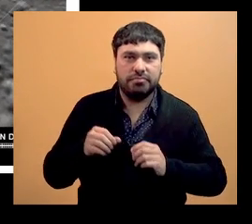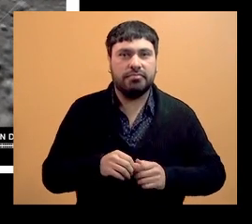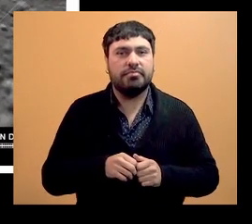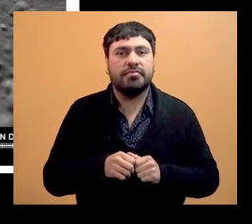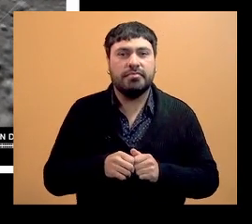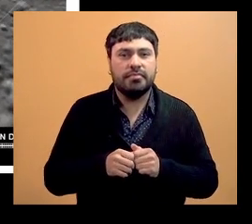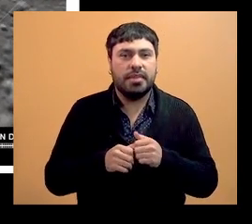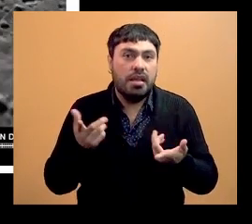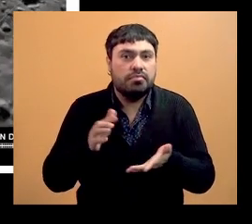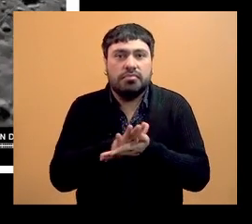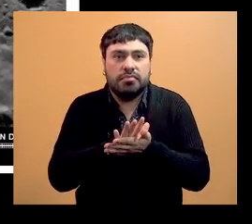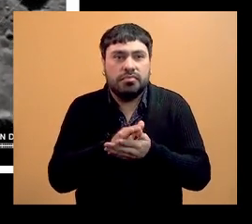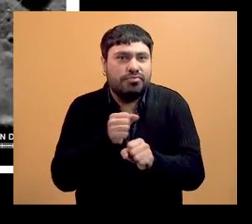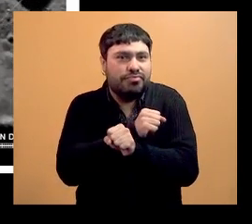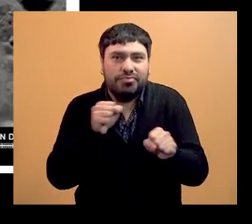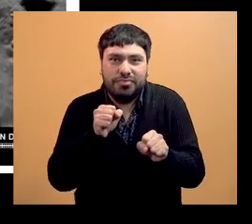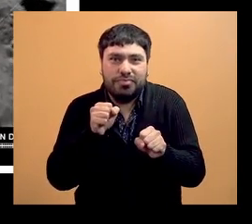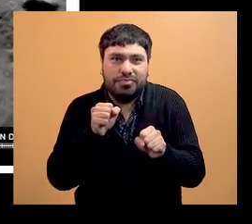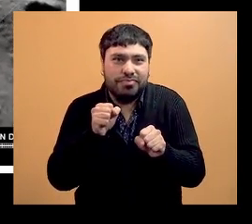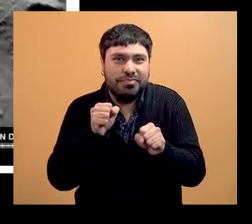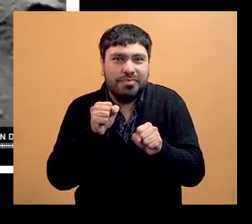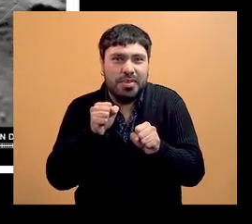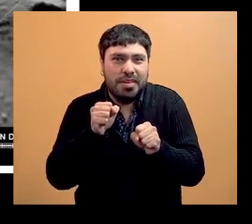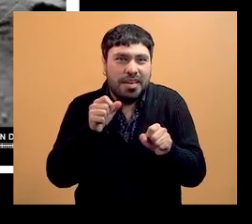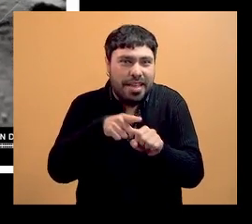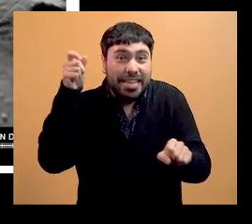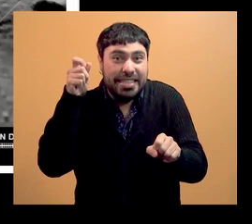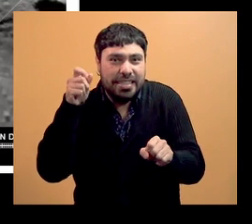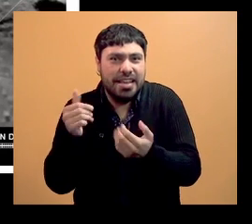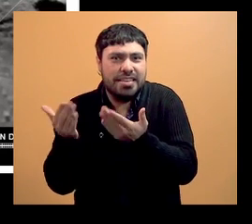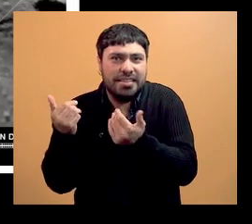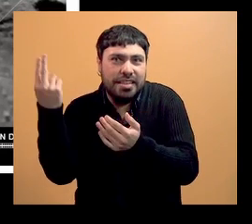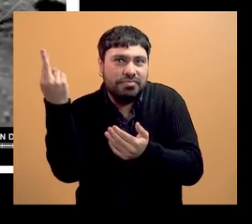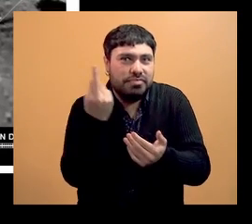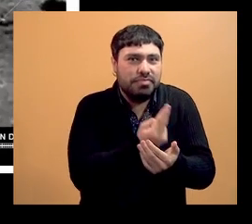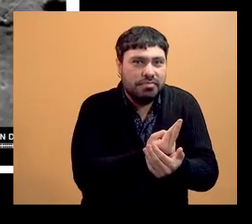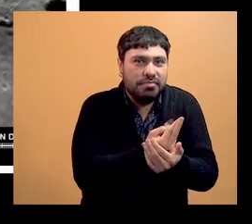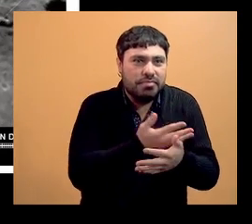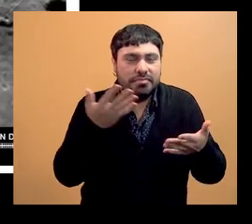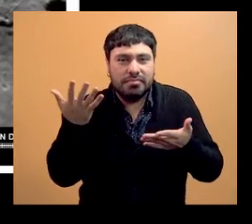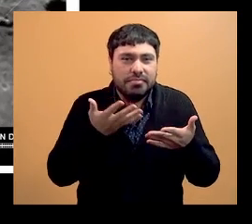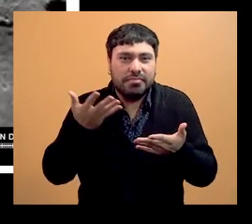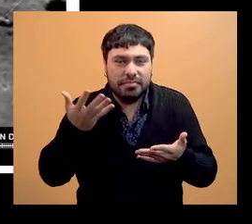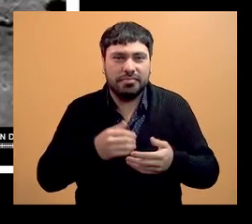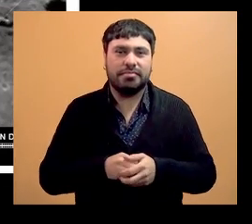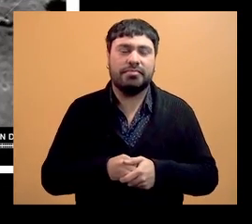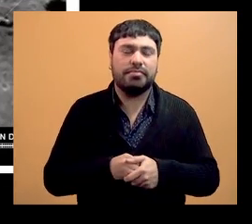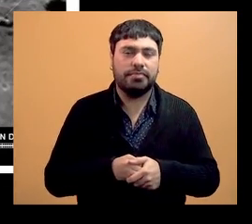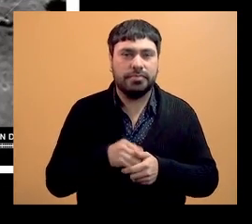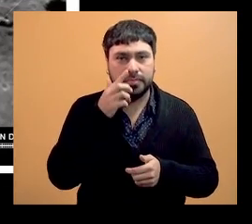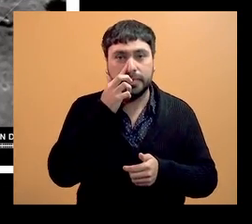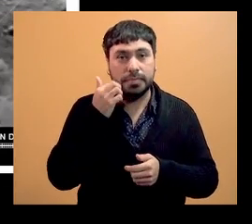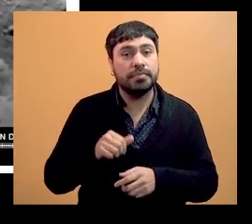poder alunizar y tenían que regresarse al módulo de comando que permanecía orbitando la Luna. Con esta hazaña, el programa Apolo completa